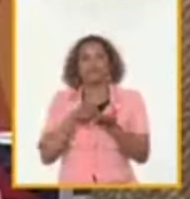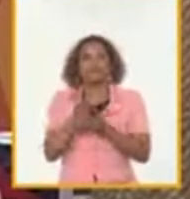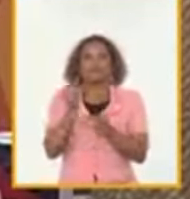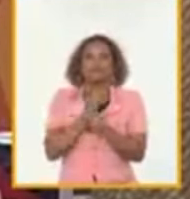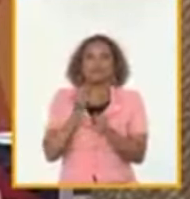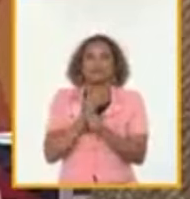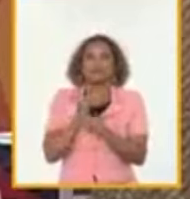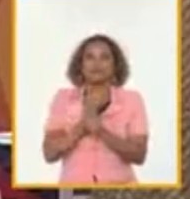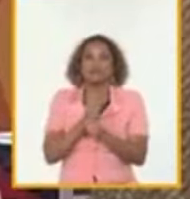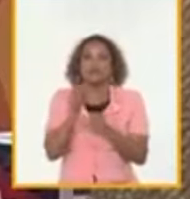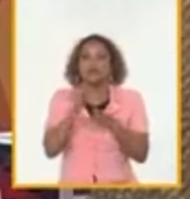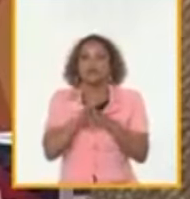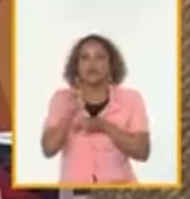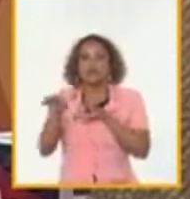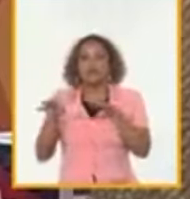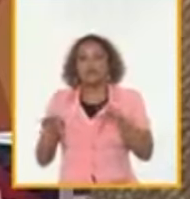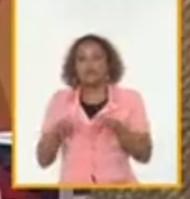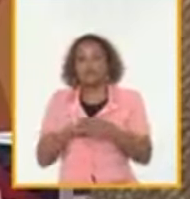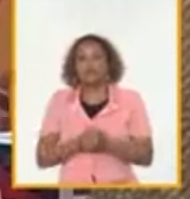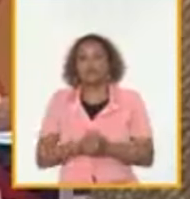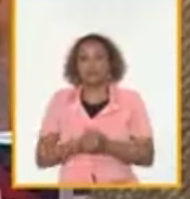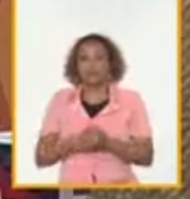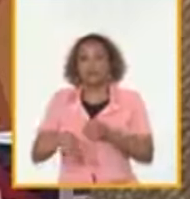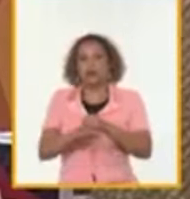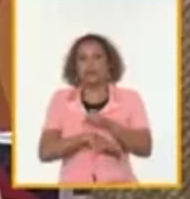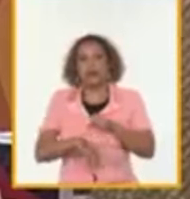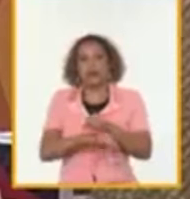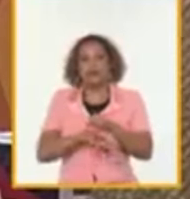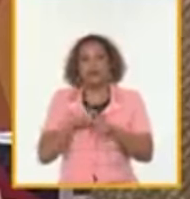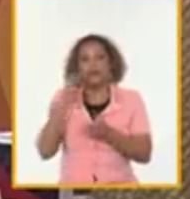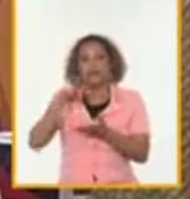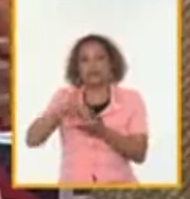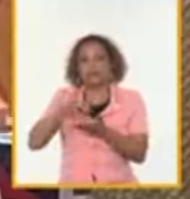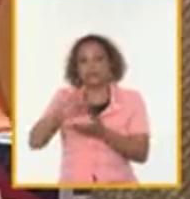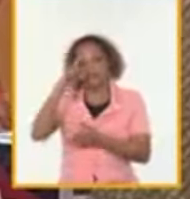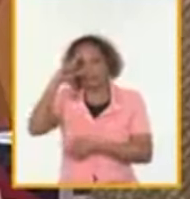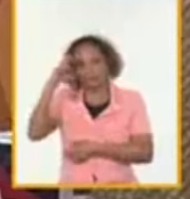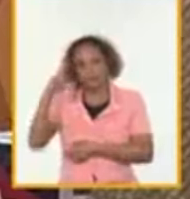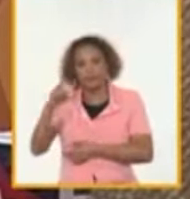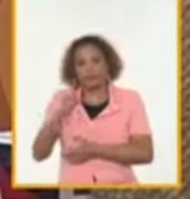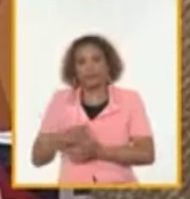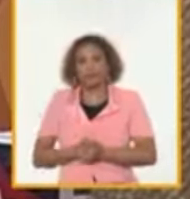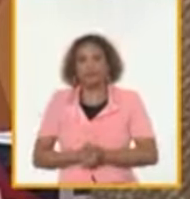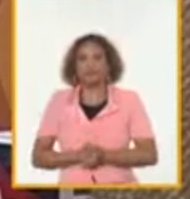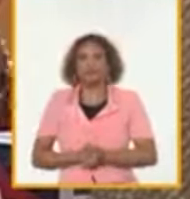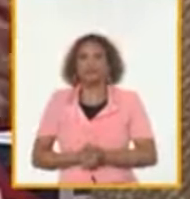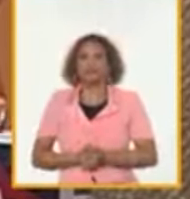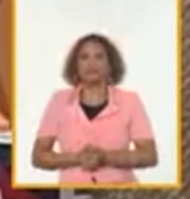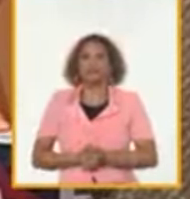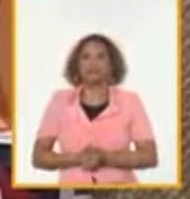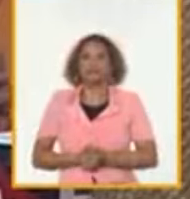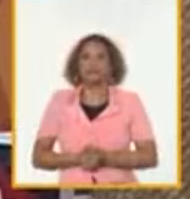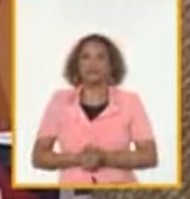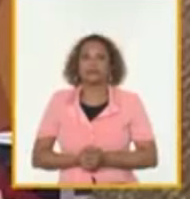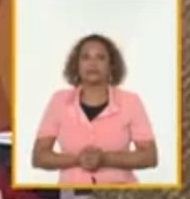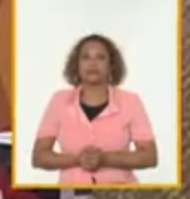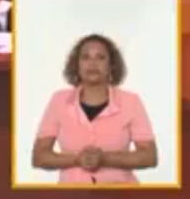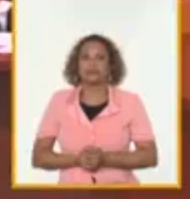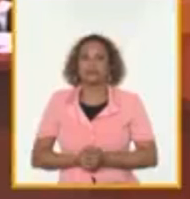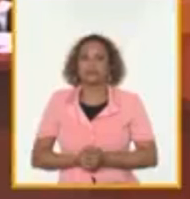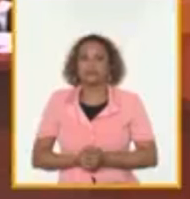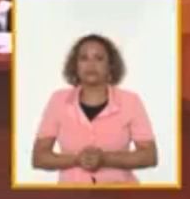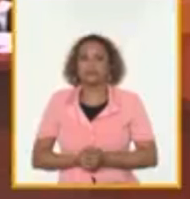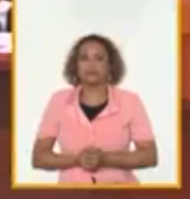capiro en Santa Catalina en varios barrios de la ciudad de Santa Clara pero no solo Santa Clara y manicaragua ahora mismo se está trabajando en